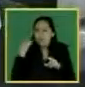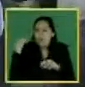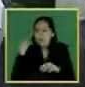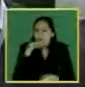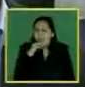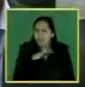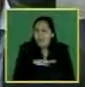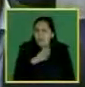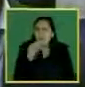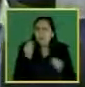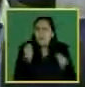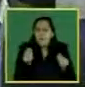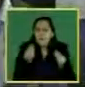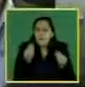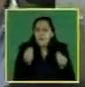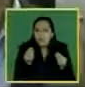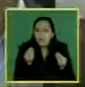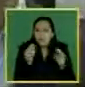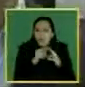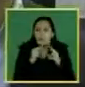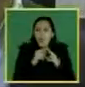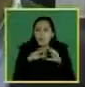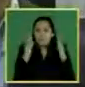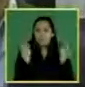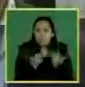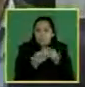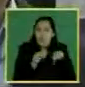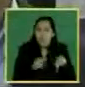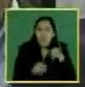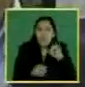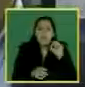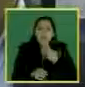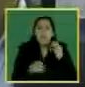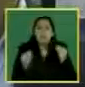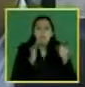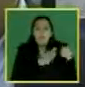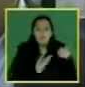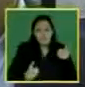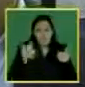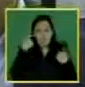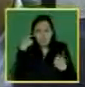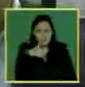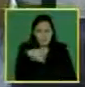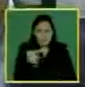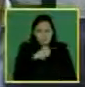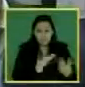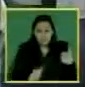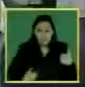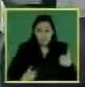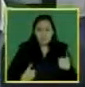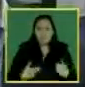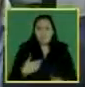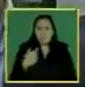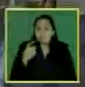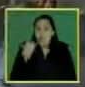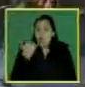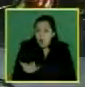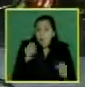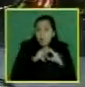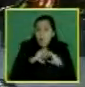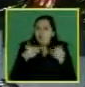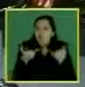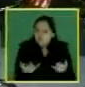era por las mises. Ahorita la conocen por las mises y por muchas otras cosas más a Venezuela. Y no precisamente por el petróleo se conoce a